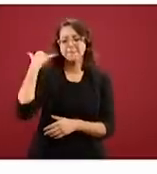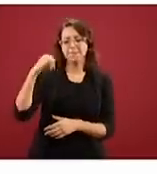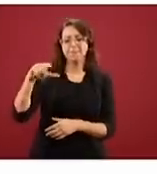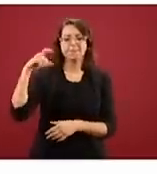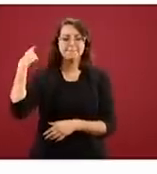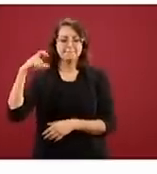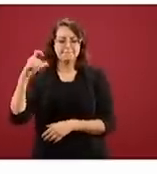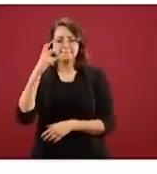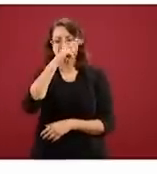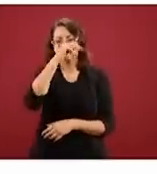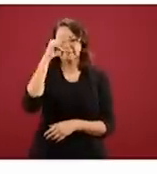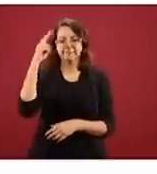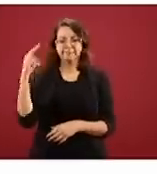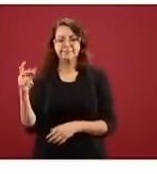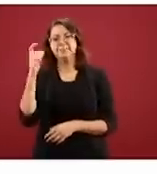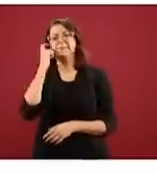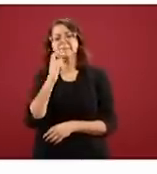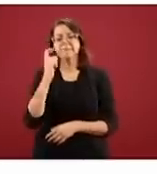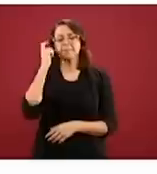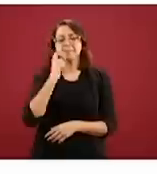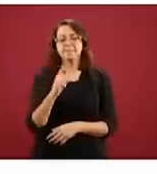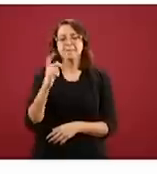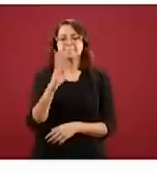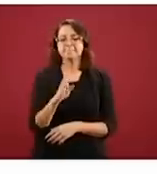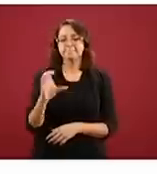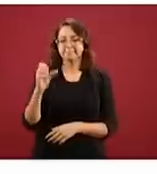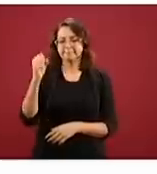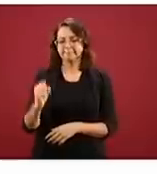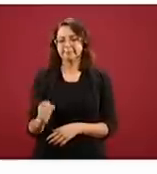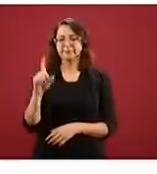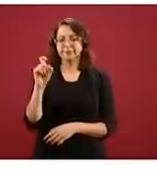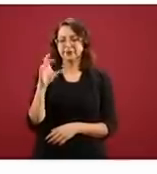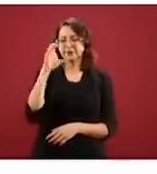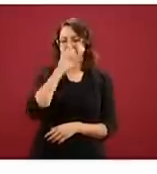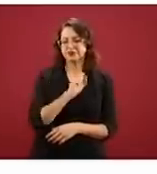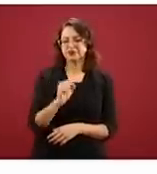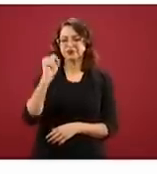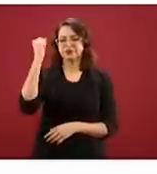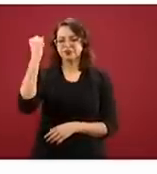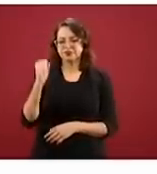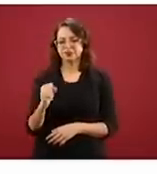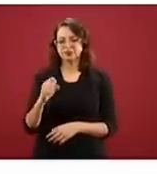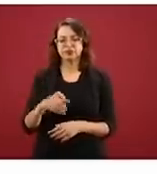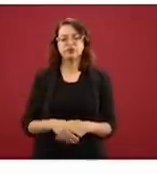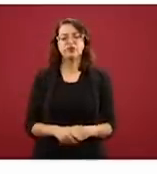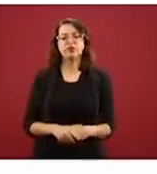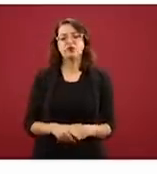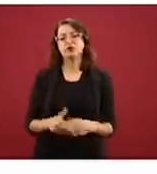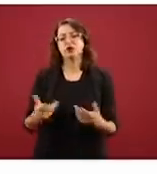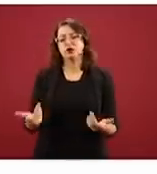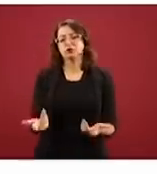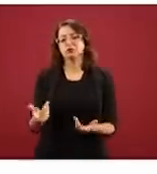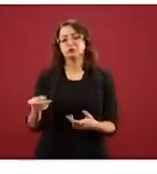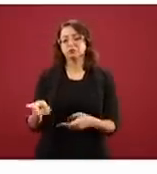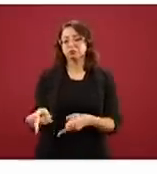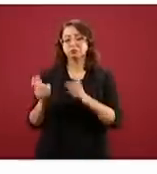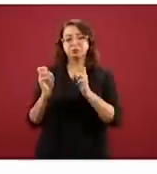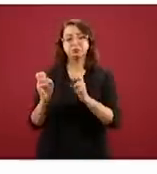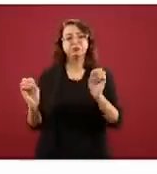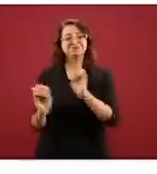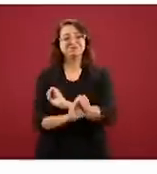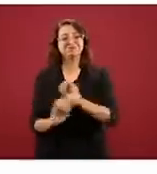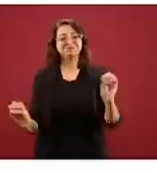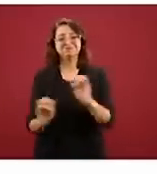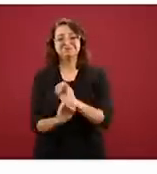Querétaro, Nayarit, Guerrero, Baja California Sur, Aguascalientes, Sinaloa, estos con 0 asalto